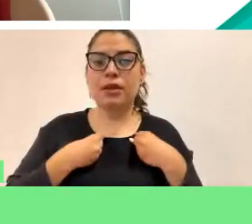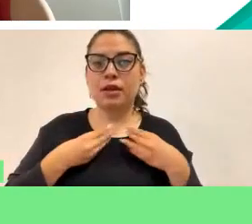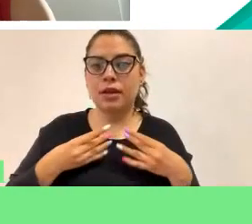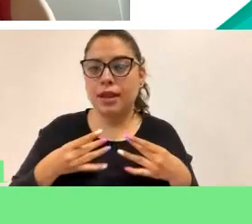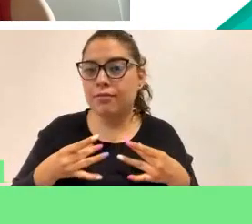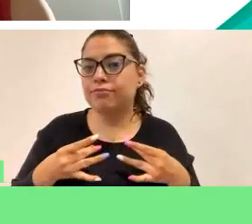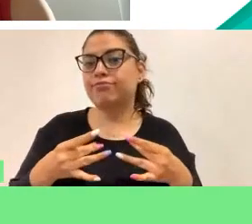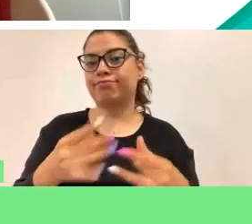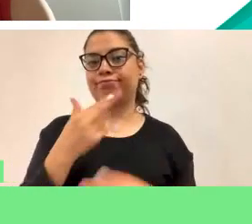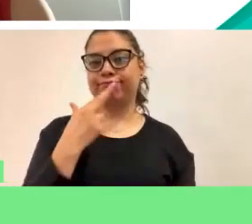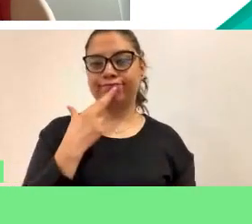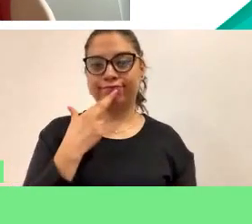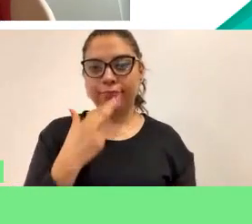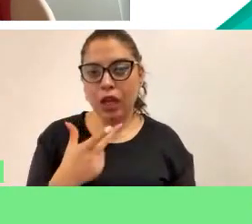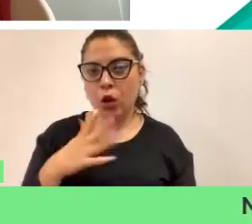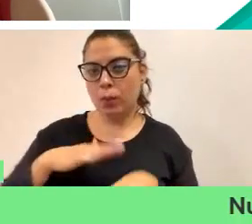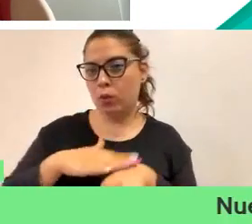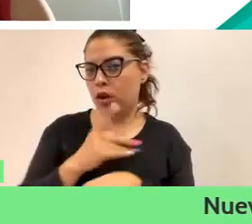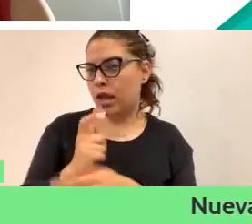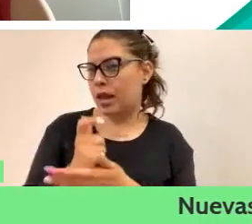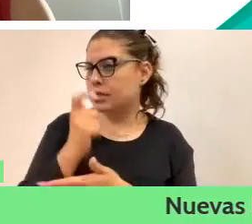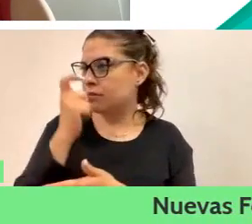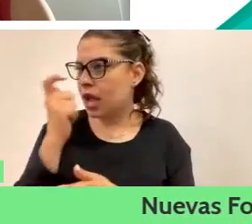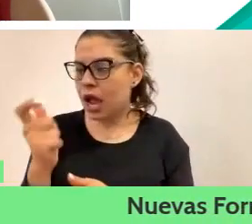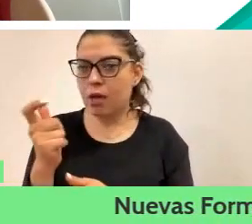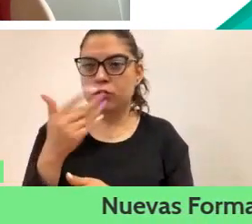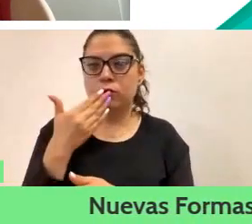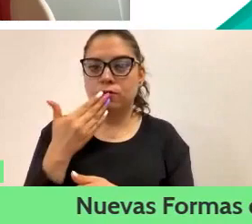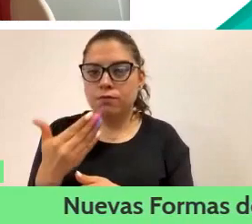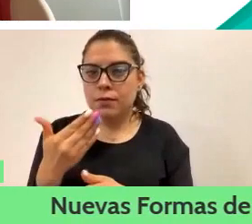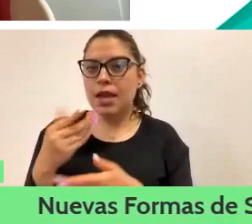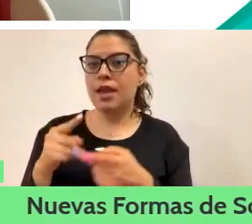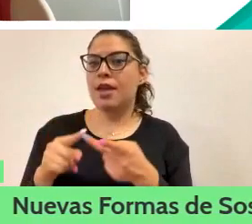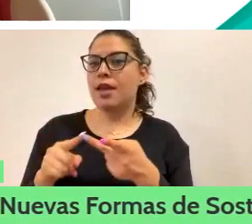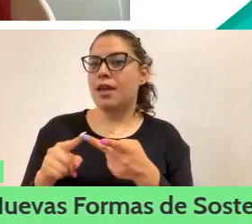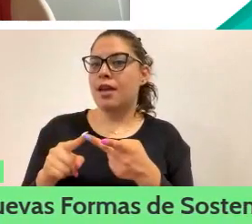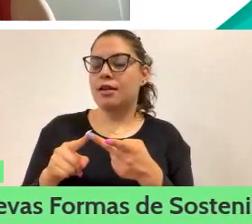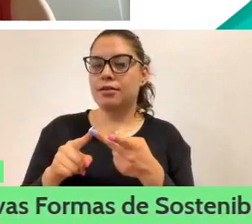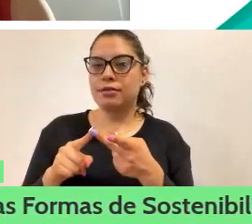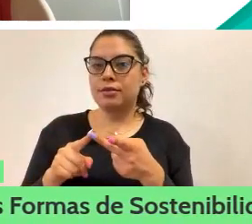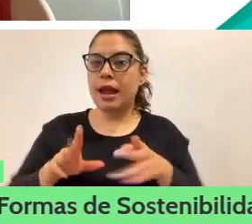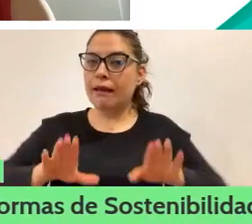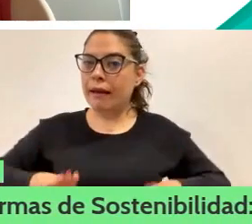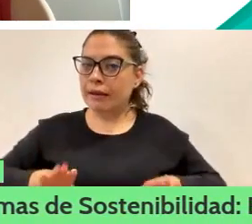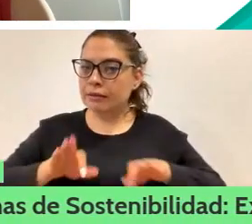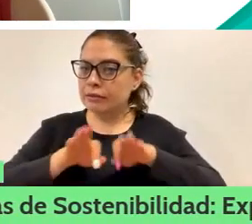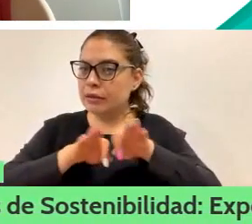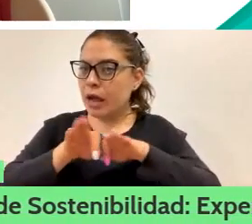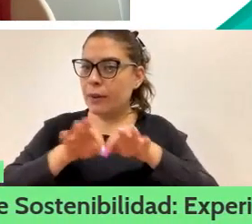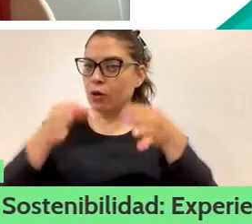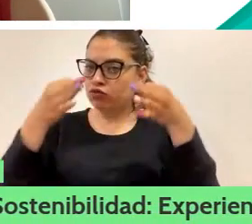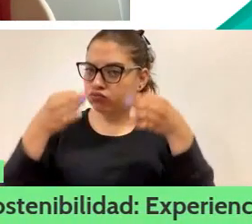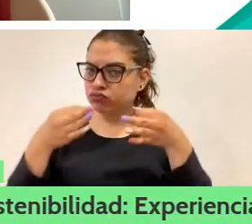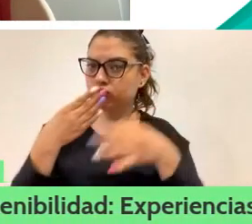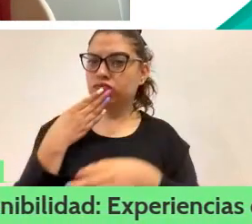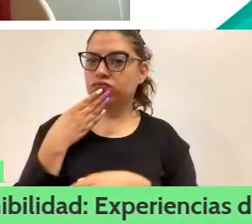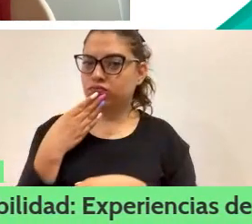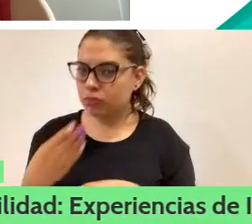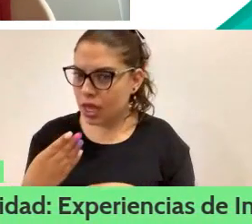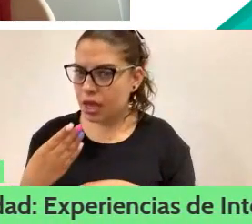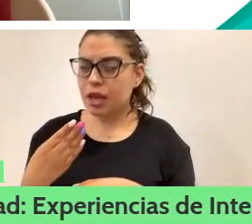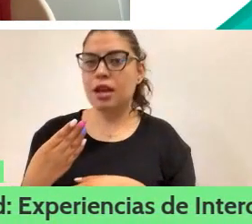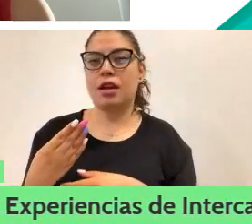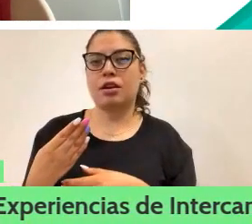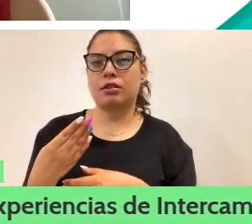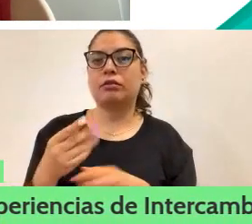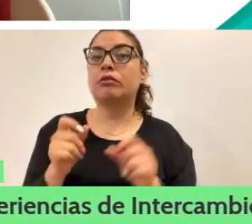precio justo por sus productos, nos aseguramos de que tengan unas condiciones salariales y de trabajo dignas en sus empleados, porque